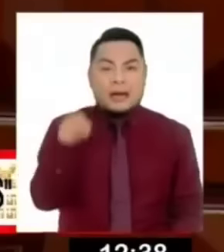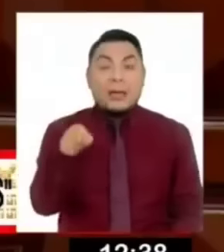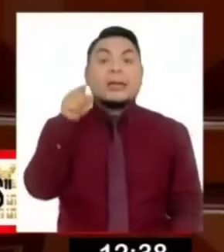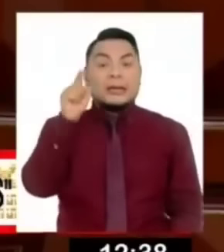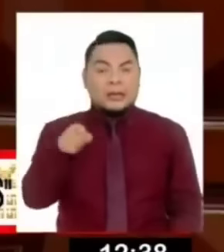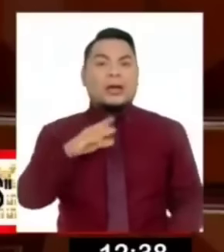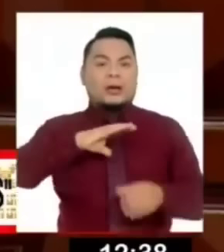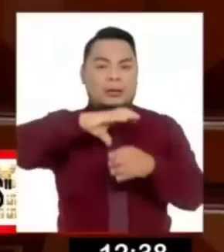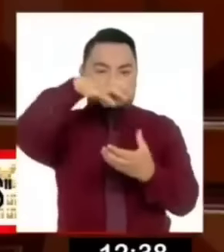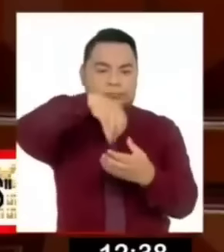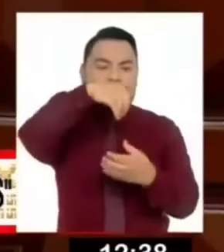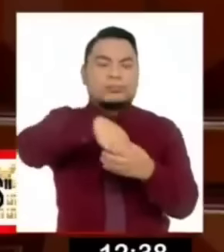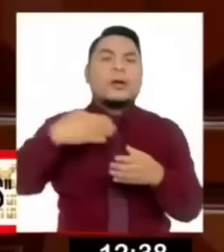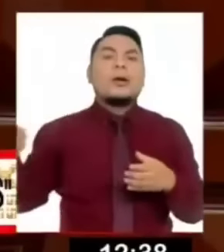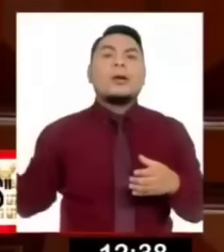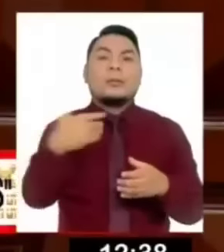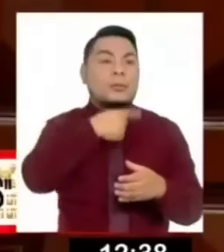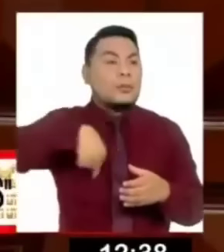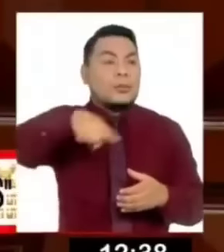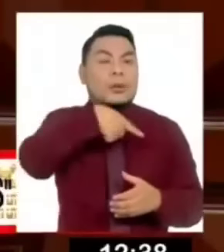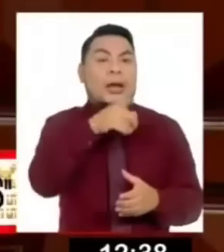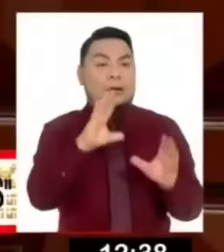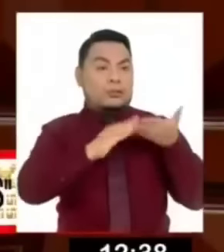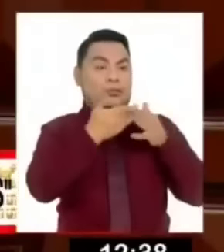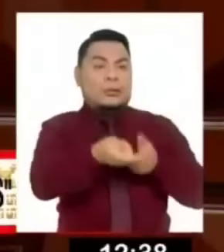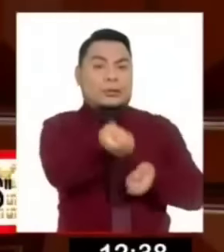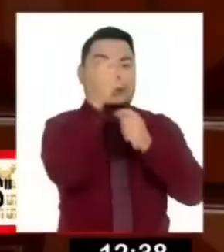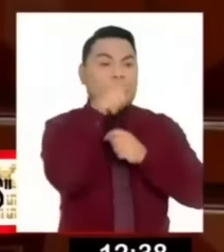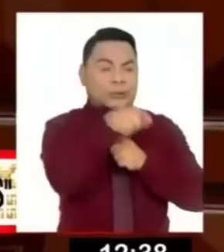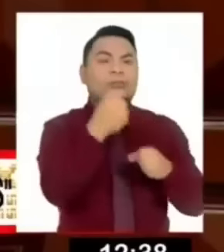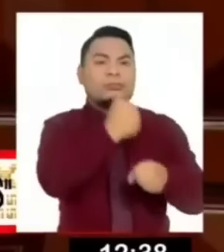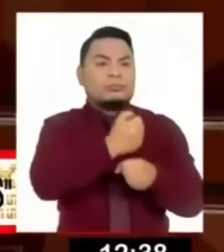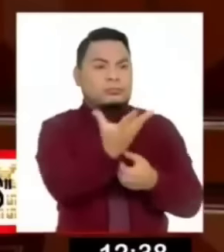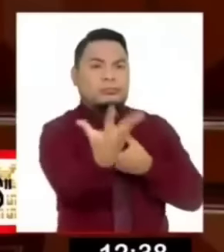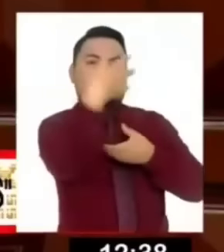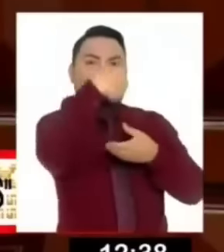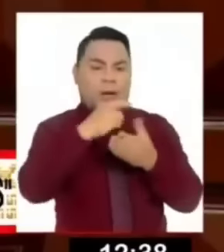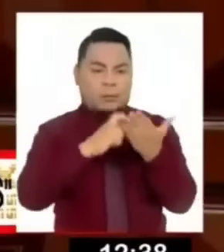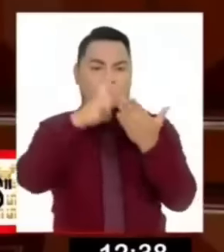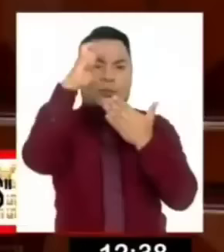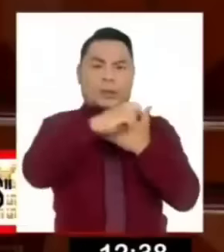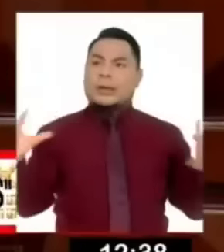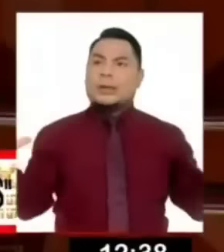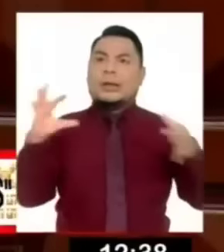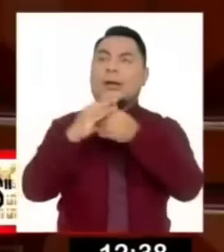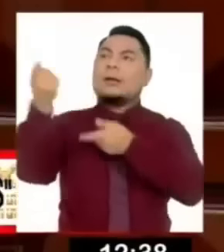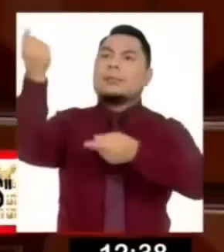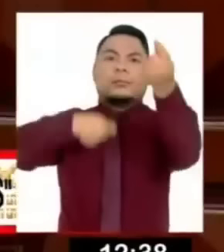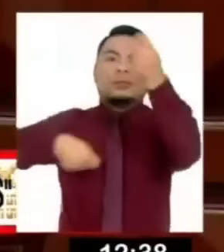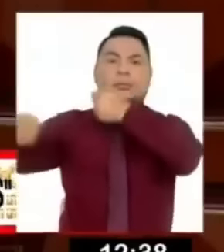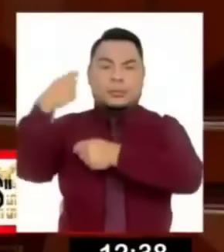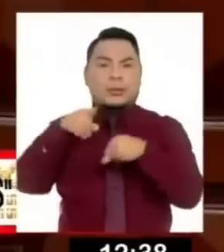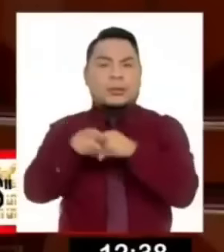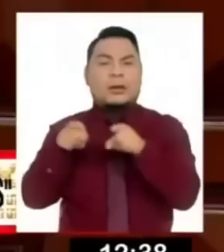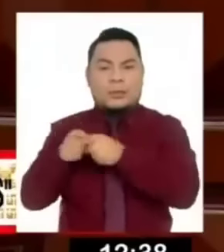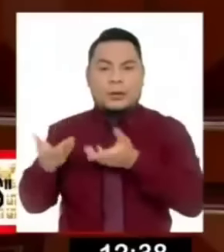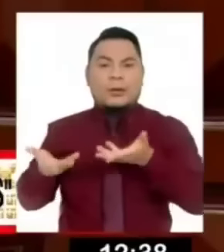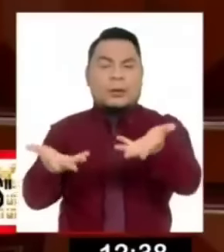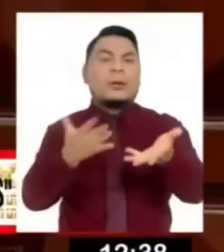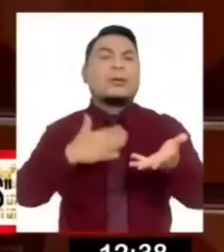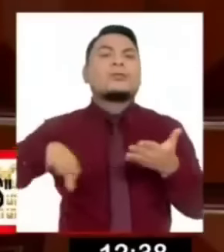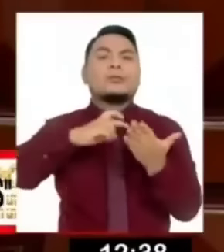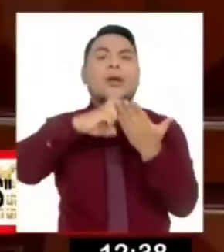y embutidos con los pescadores artesanales y el reflote de una nueva de nuestra industria para abastecer a